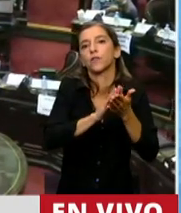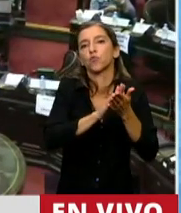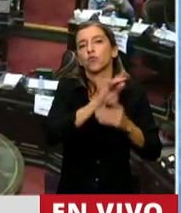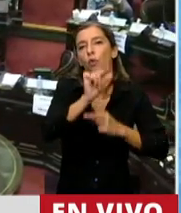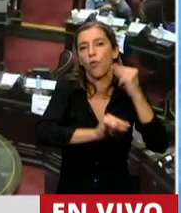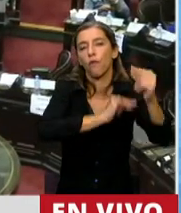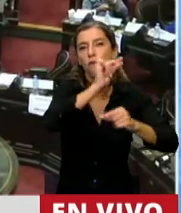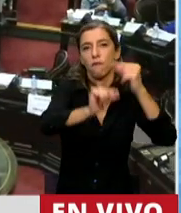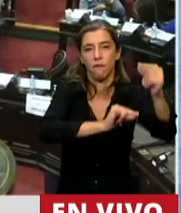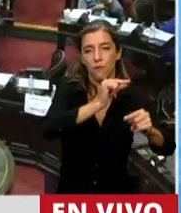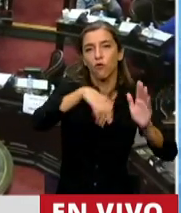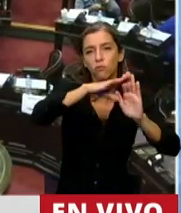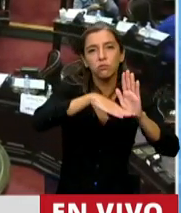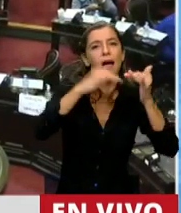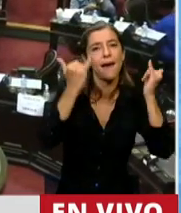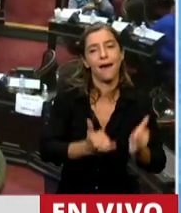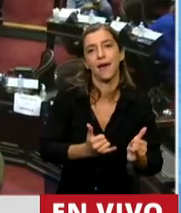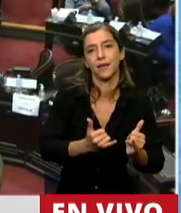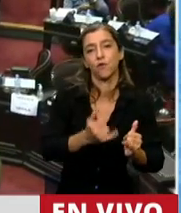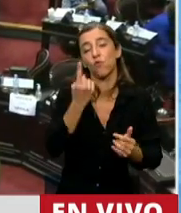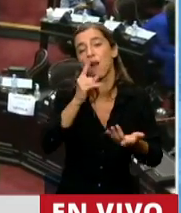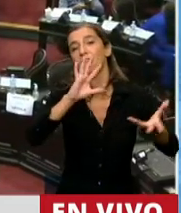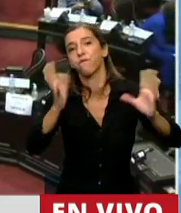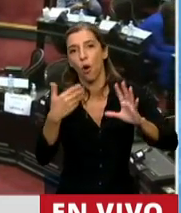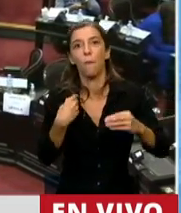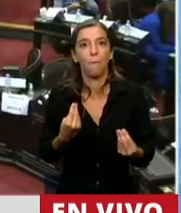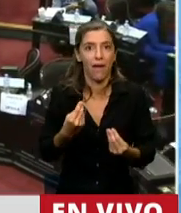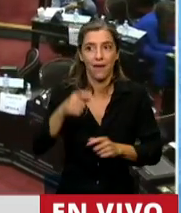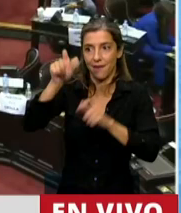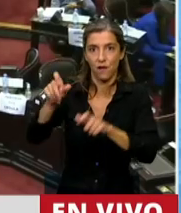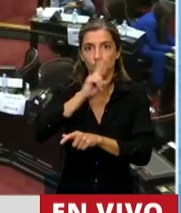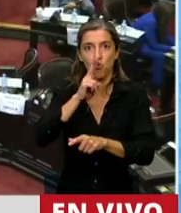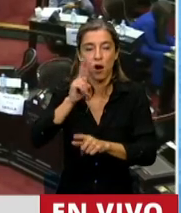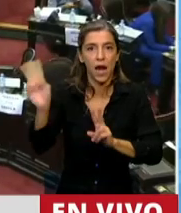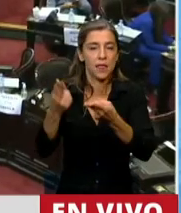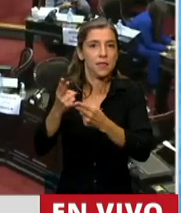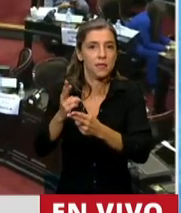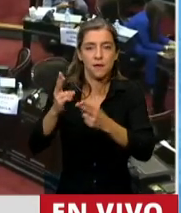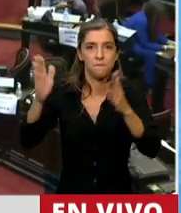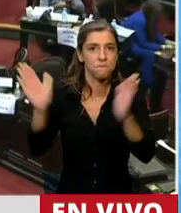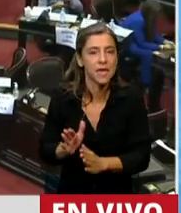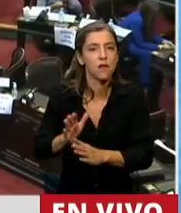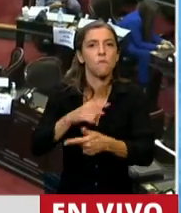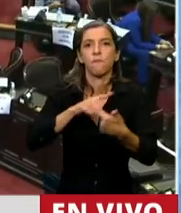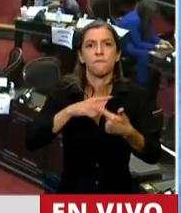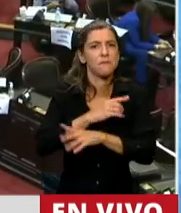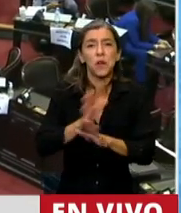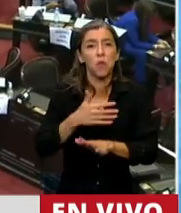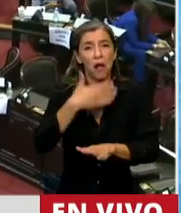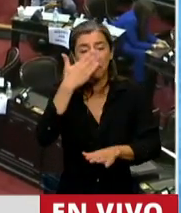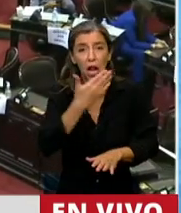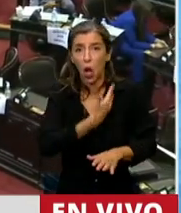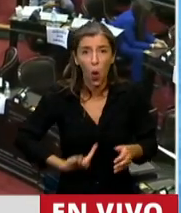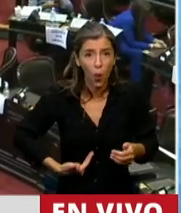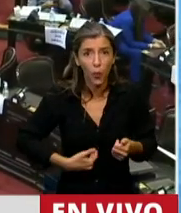que podrían combatir la violencia machista, los femicidios. Sin embargo, nunca se trató, ni con un gobierno, ni con otro. Pasan